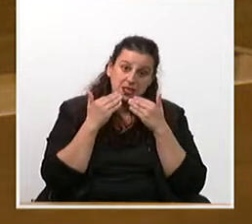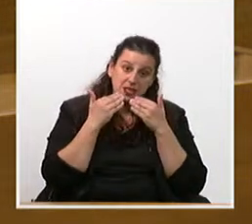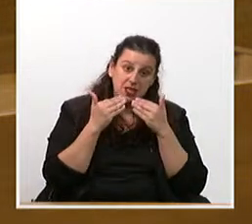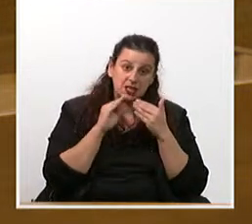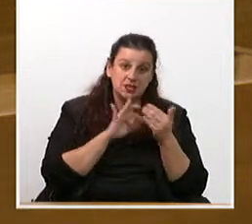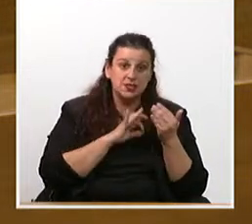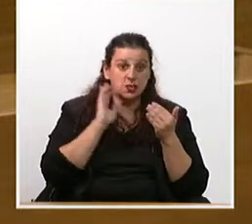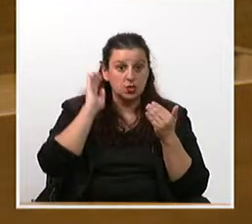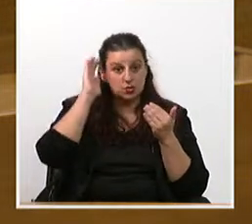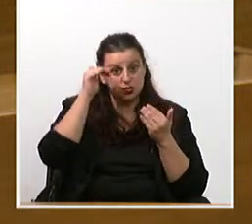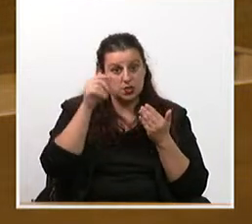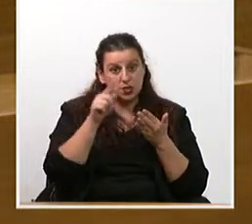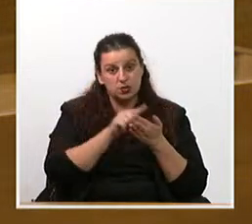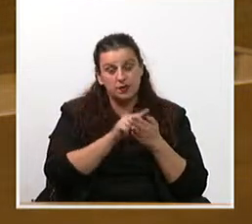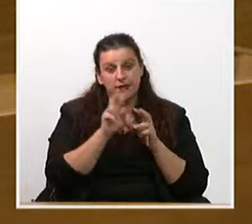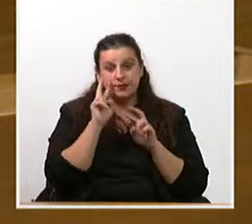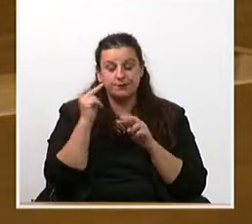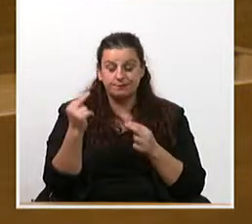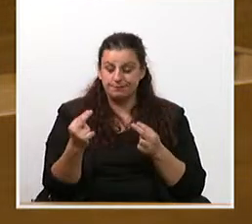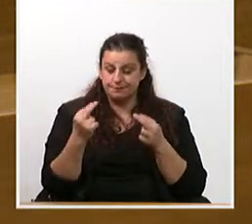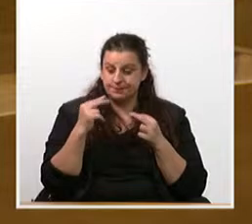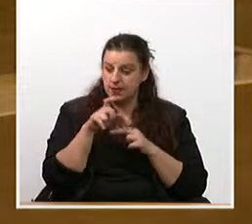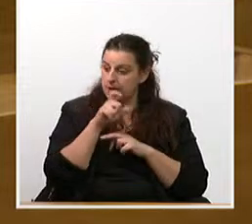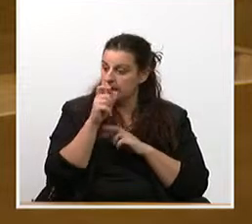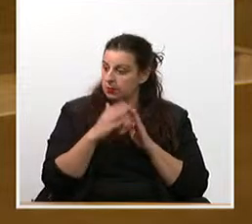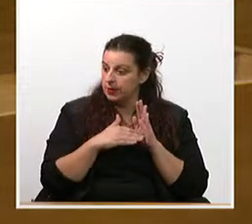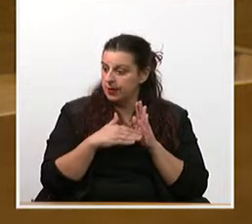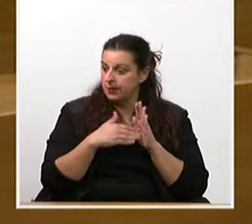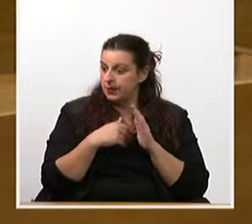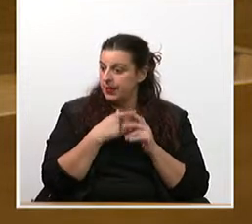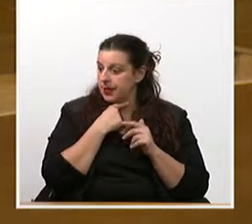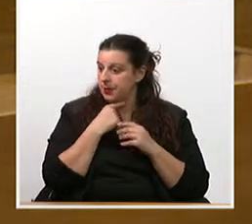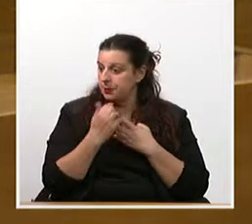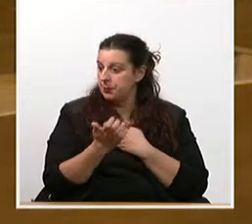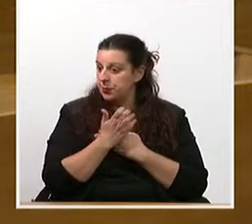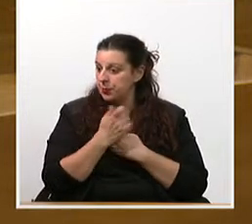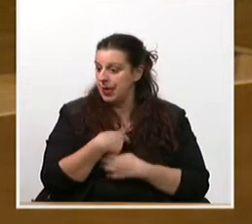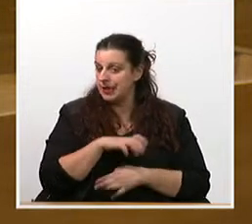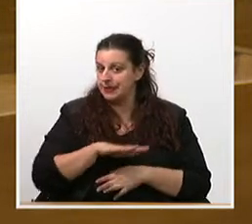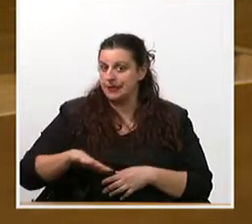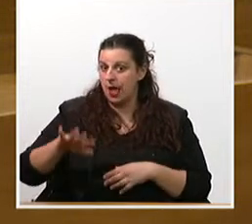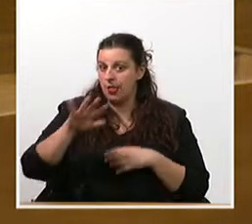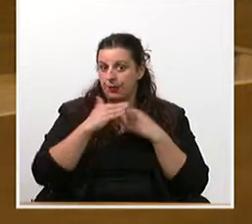estor la comun valci un de Rest